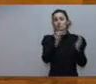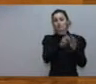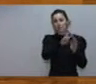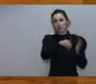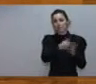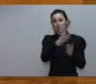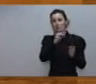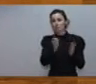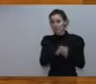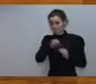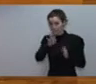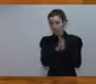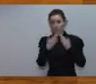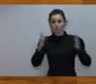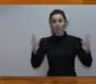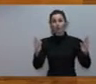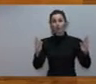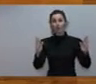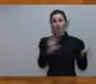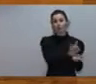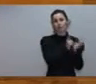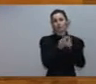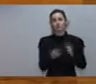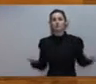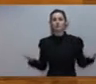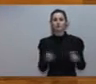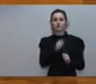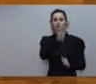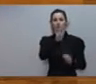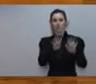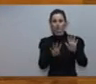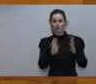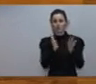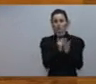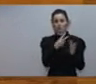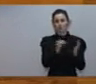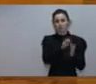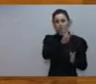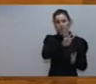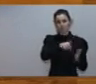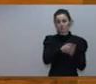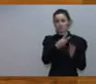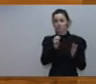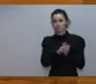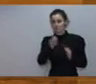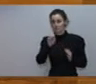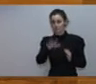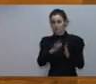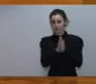2013-2014, pasaron a ser solo 49 en el curso 2014-2015. De estos